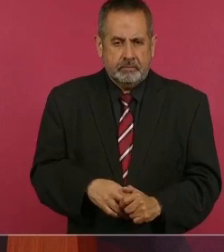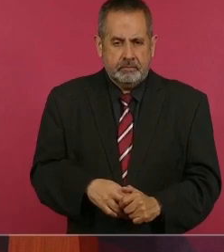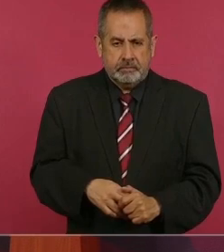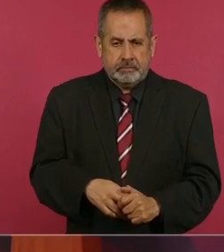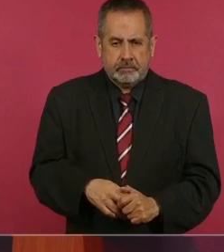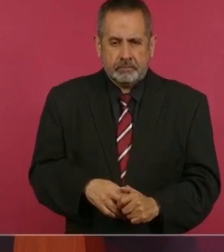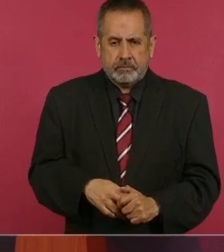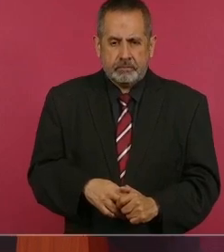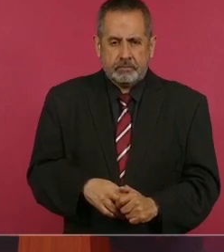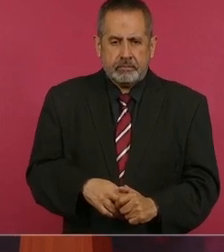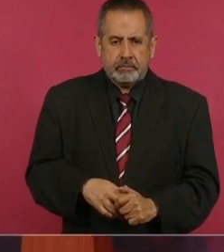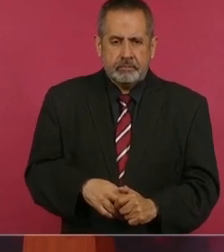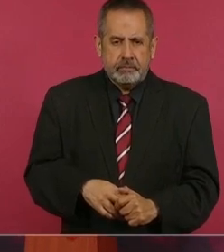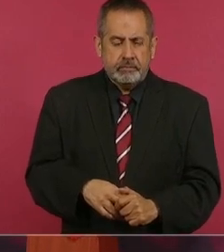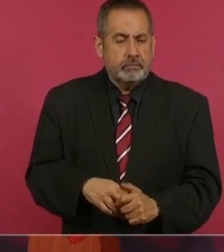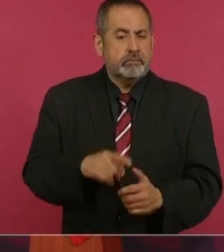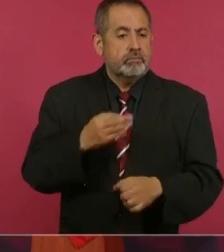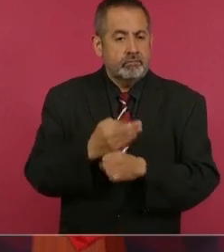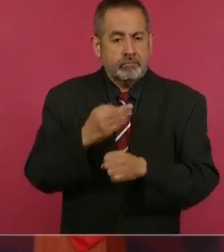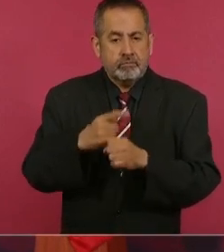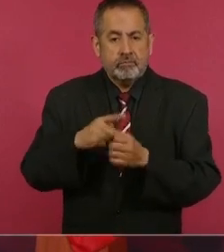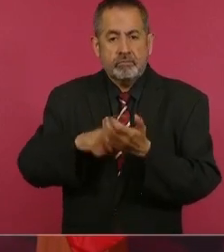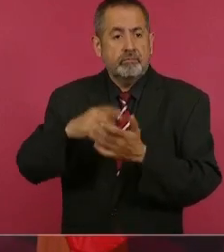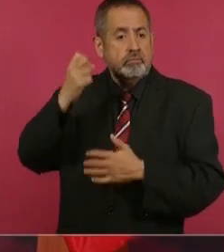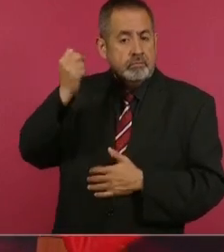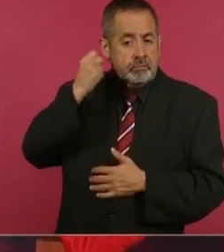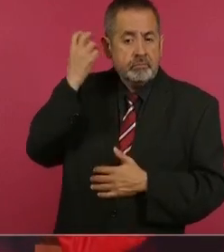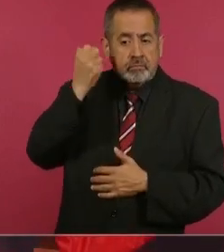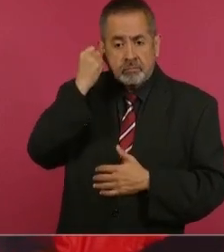esta conferencia